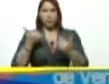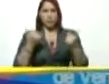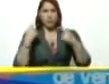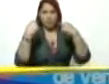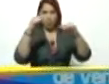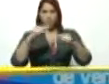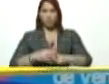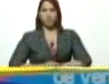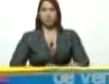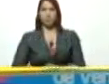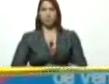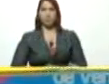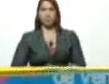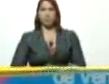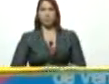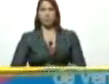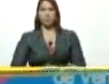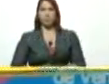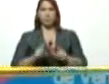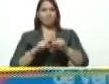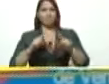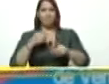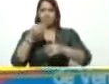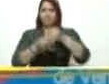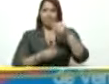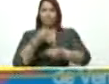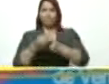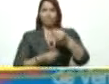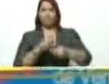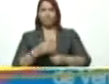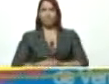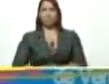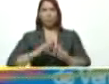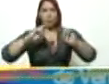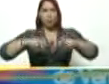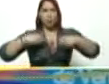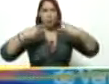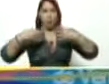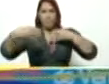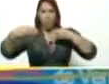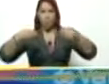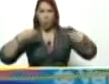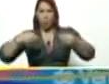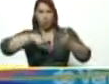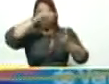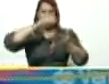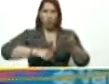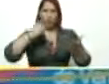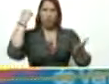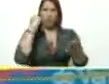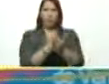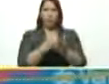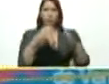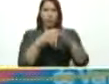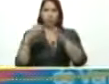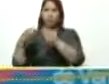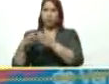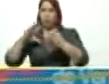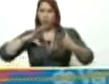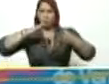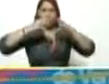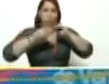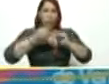etapa para hacer nuevos modelos de contratos colectivos adaptados a